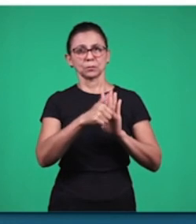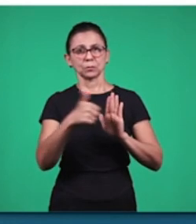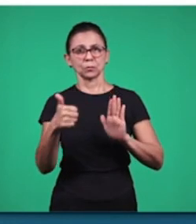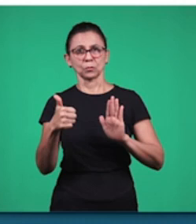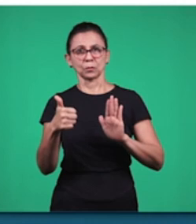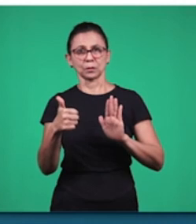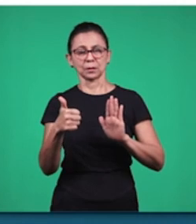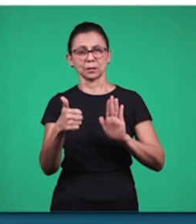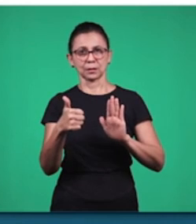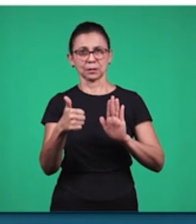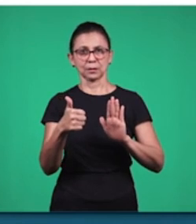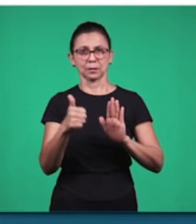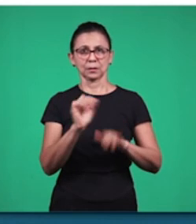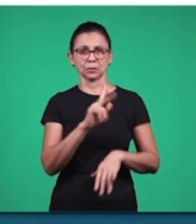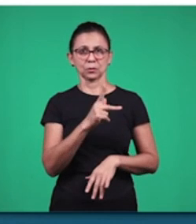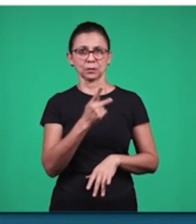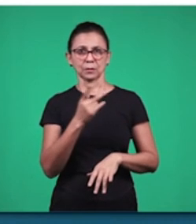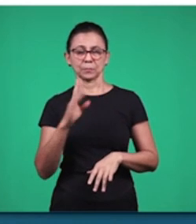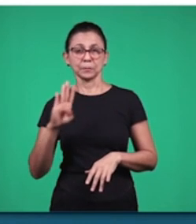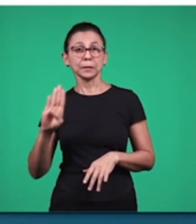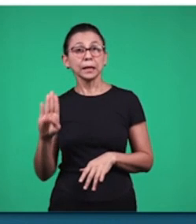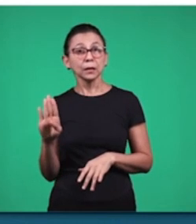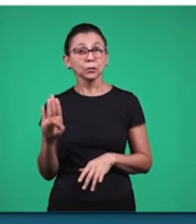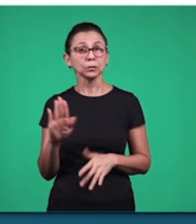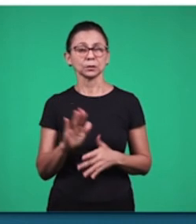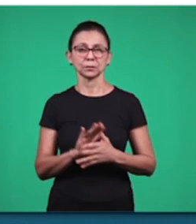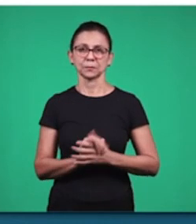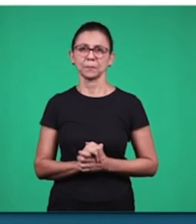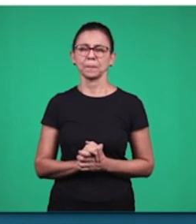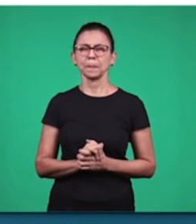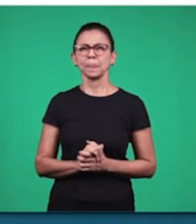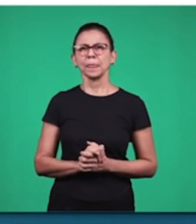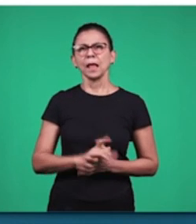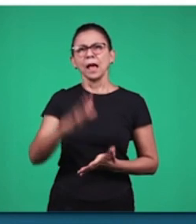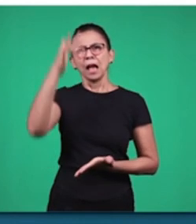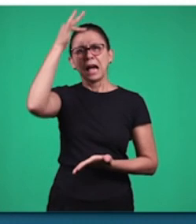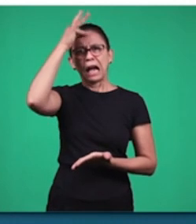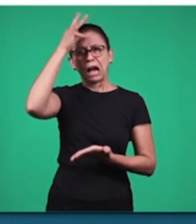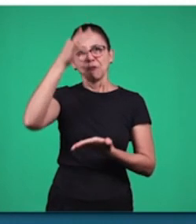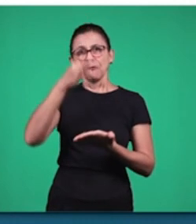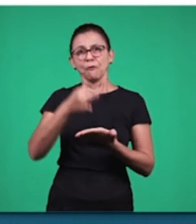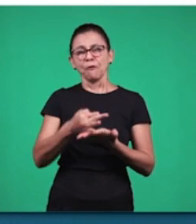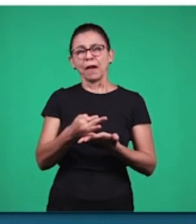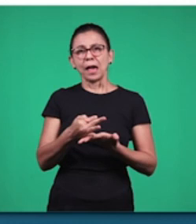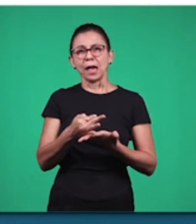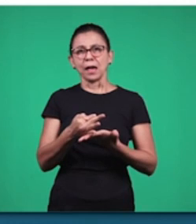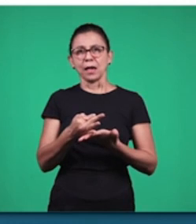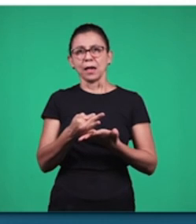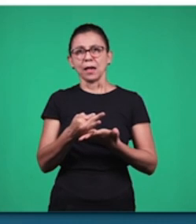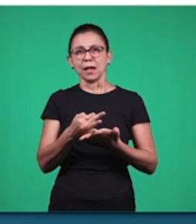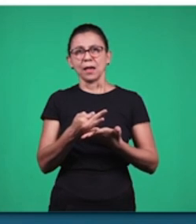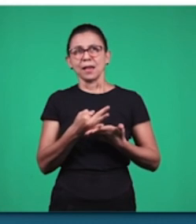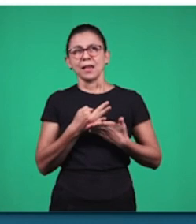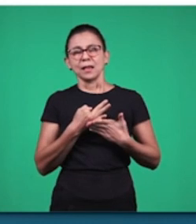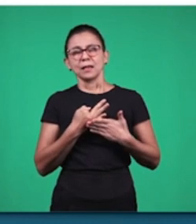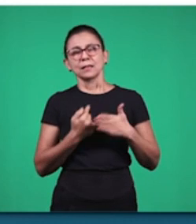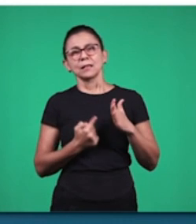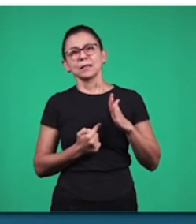de la carta a los Hebreos. ¿Cómo la fe se presenta en la relación del hombre con Dios,